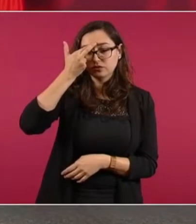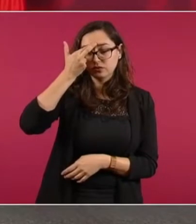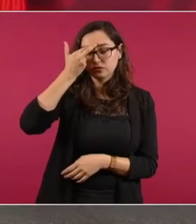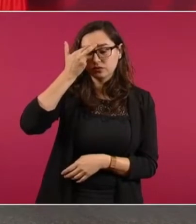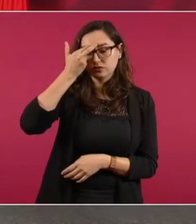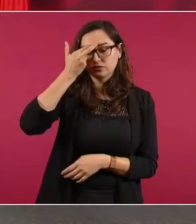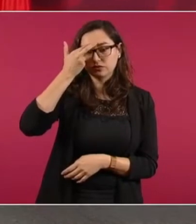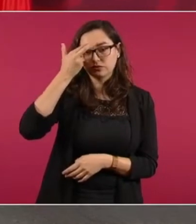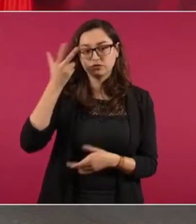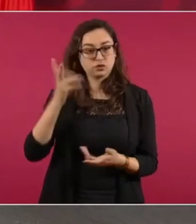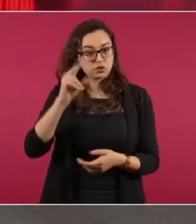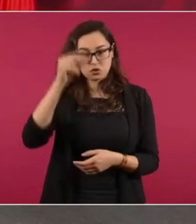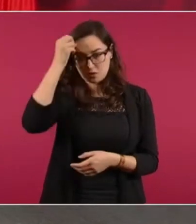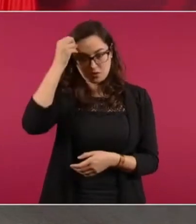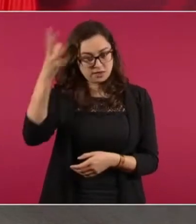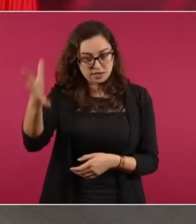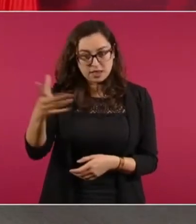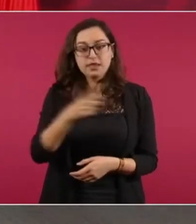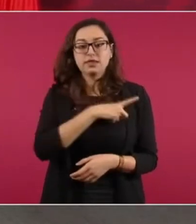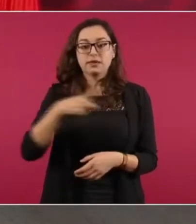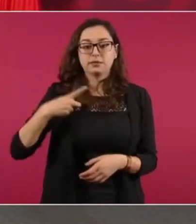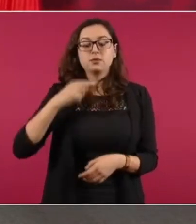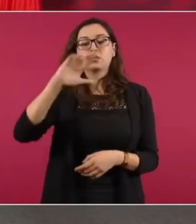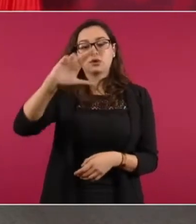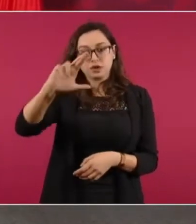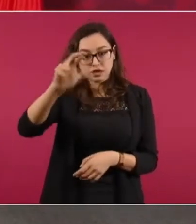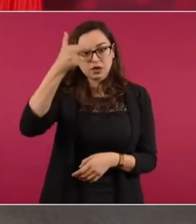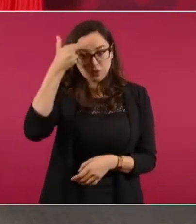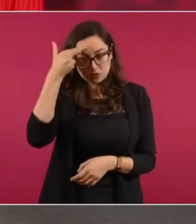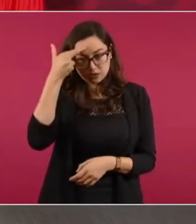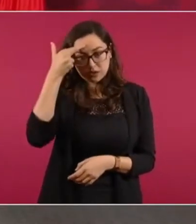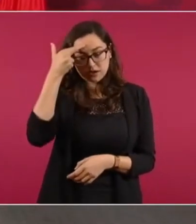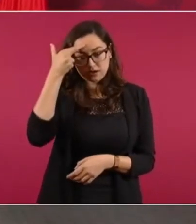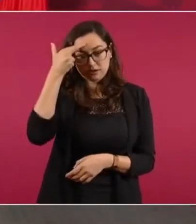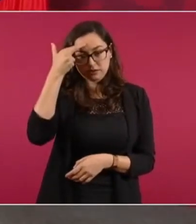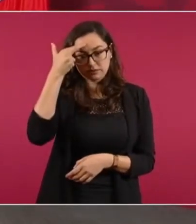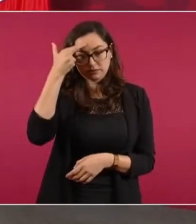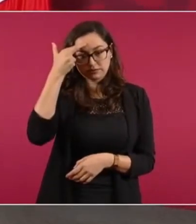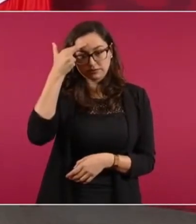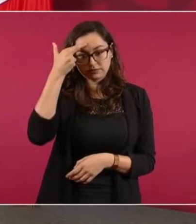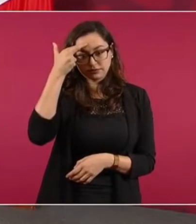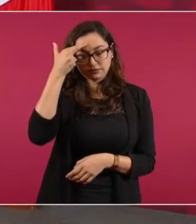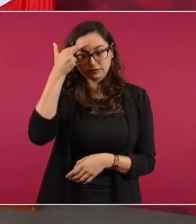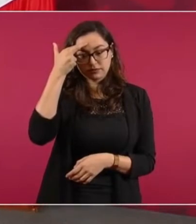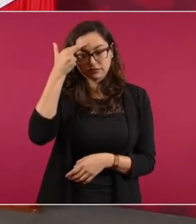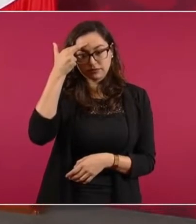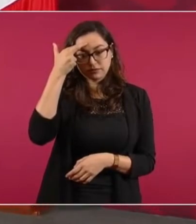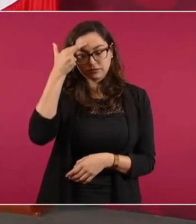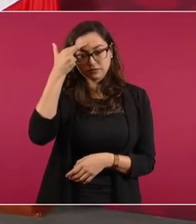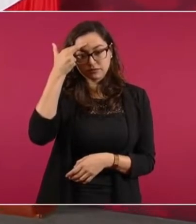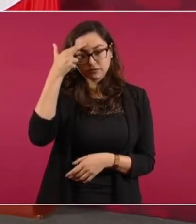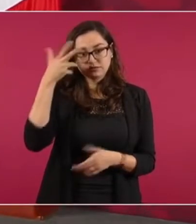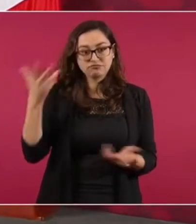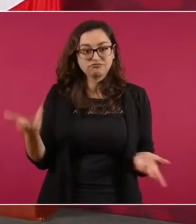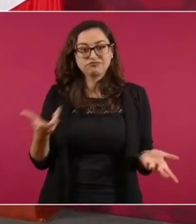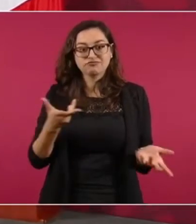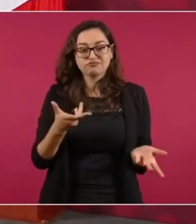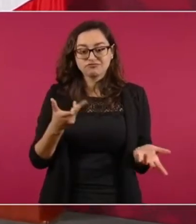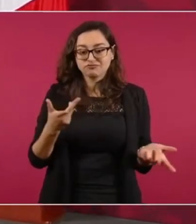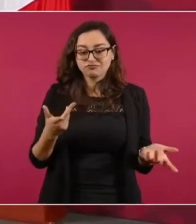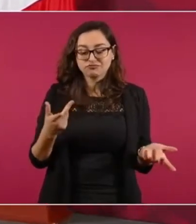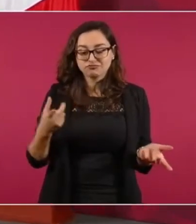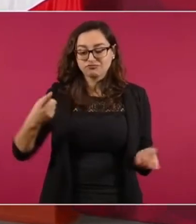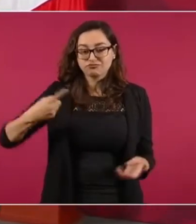no olvidemos de que nosotros somos simplemente administradores